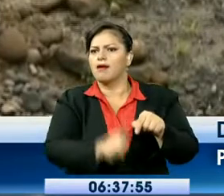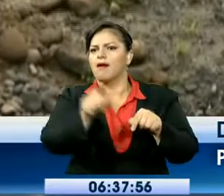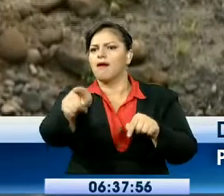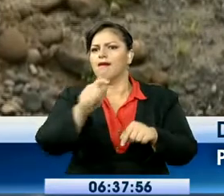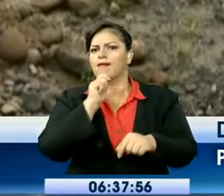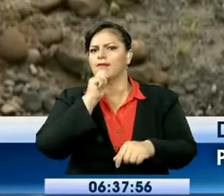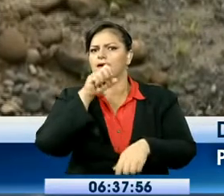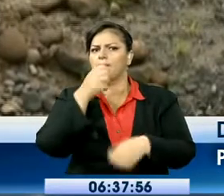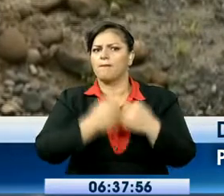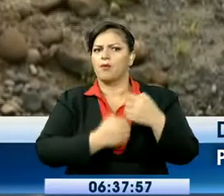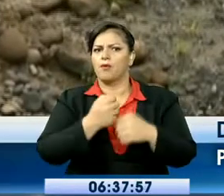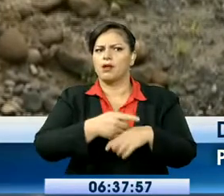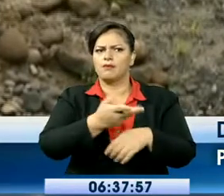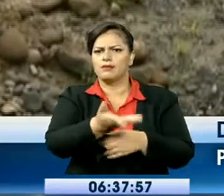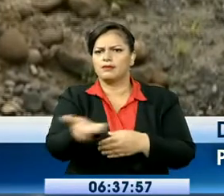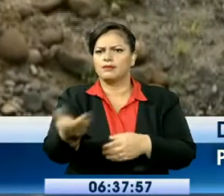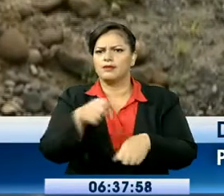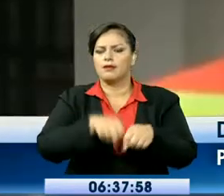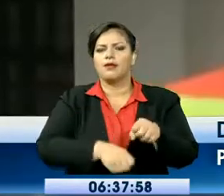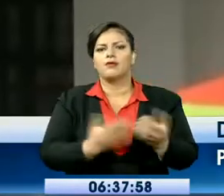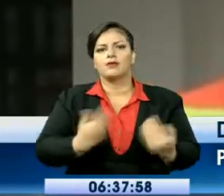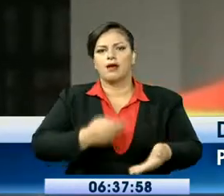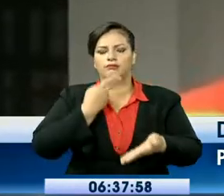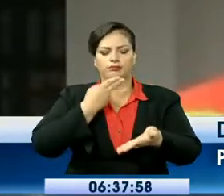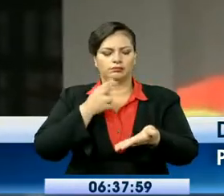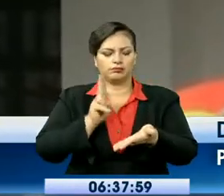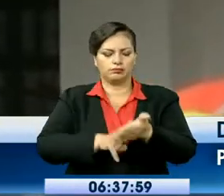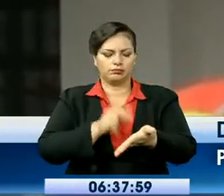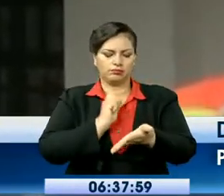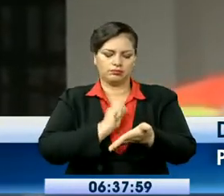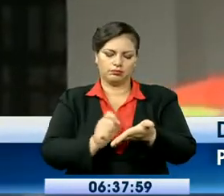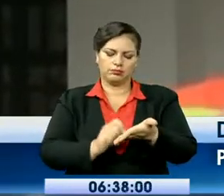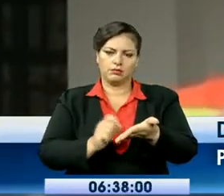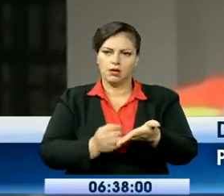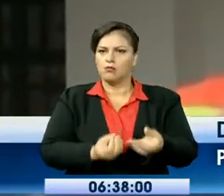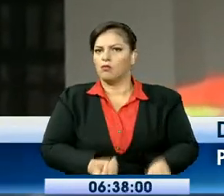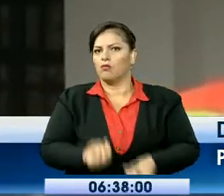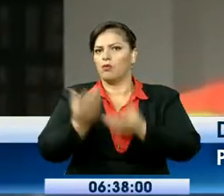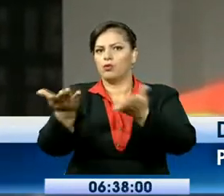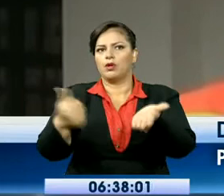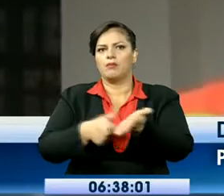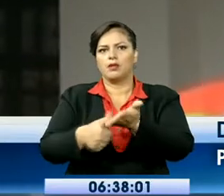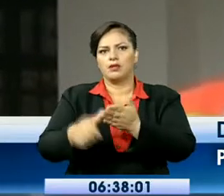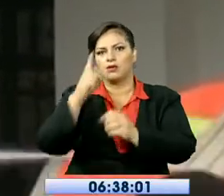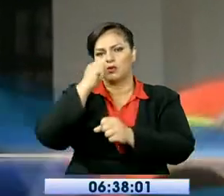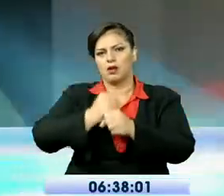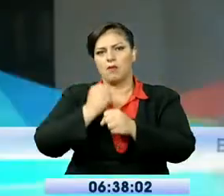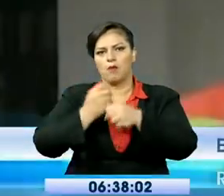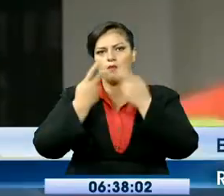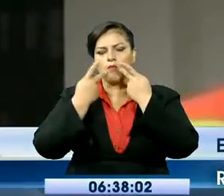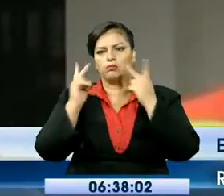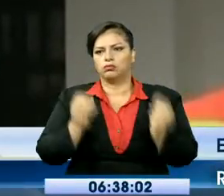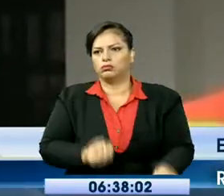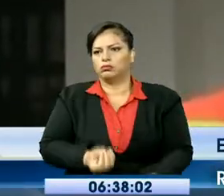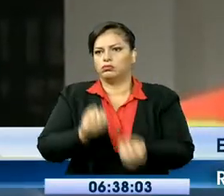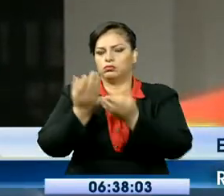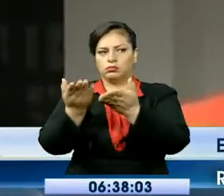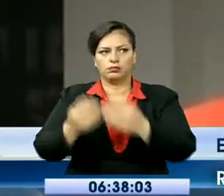Delegación Provincial del Ministerio de Obras Públicas. Al ser afectado un puente y no estar en sus condiciones